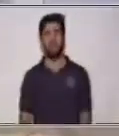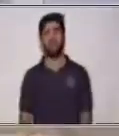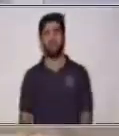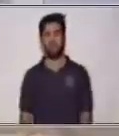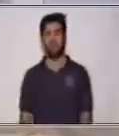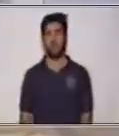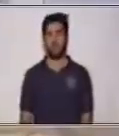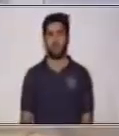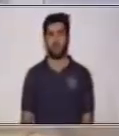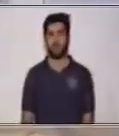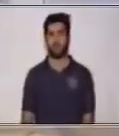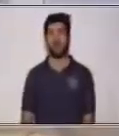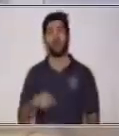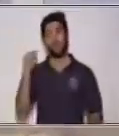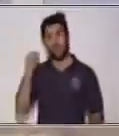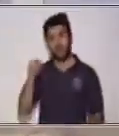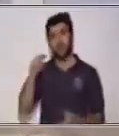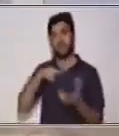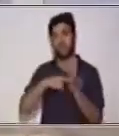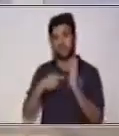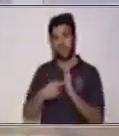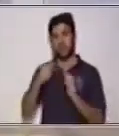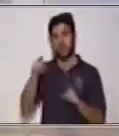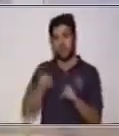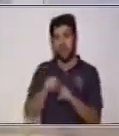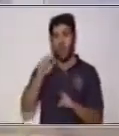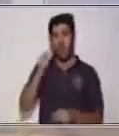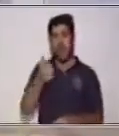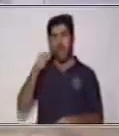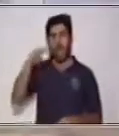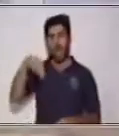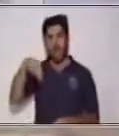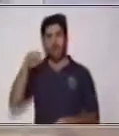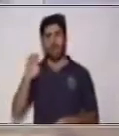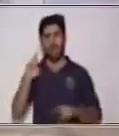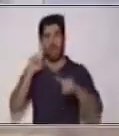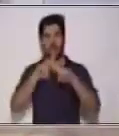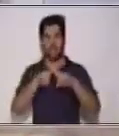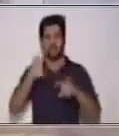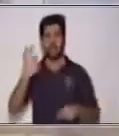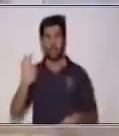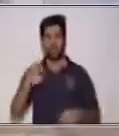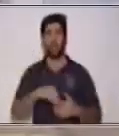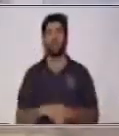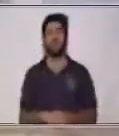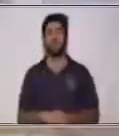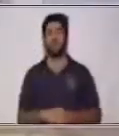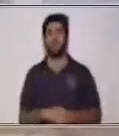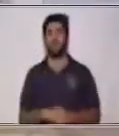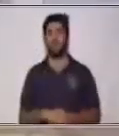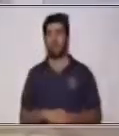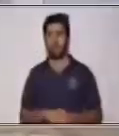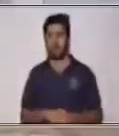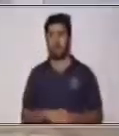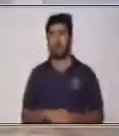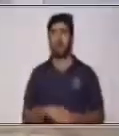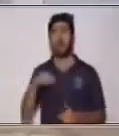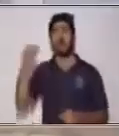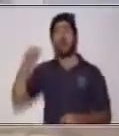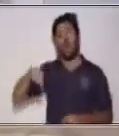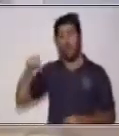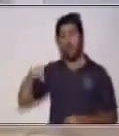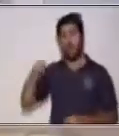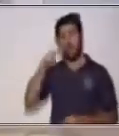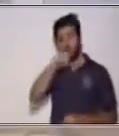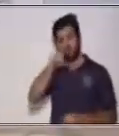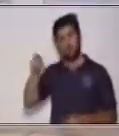y colocó sus anexos al final de ese informe. Muy bien. ¿Cuál es el reto